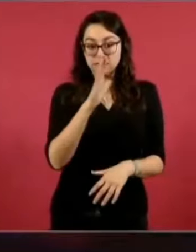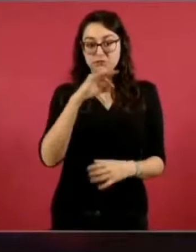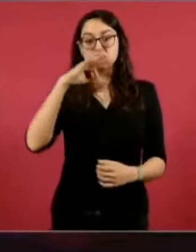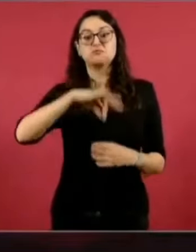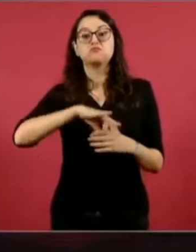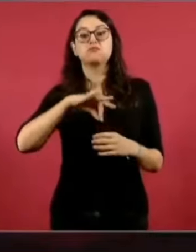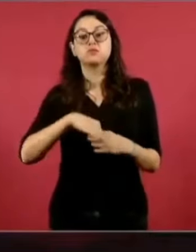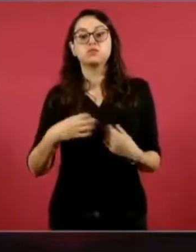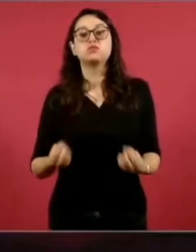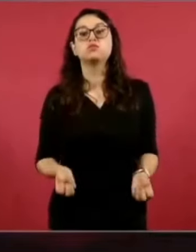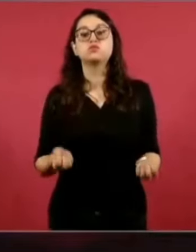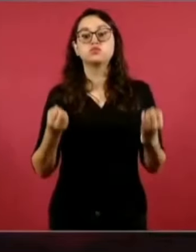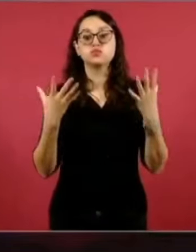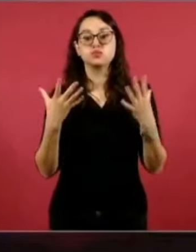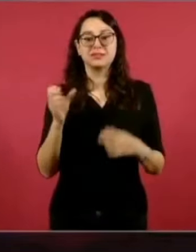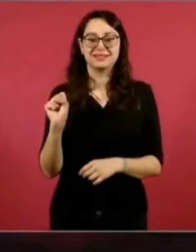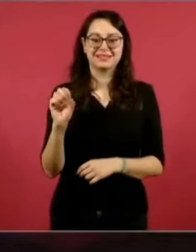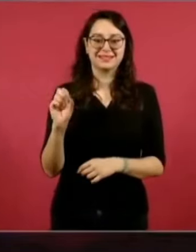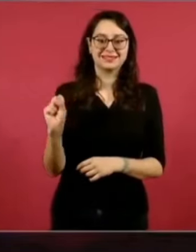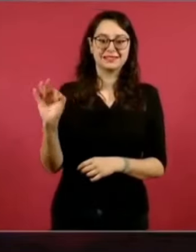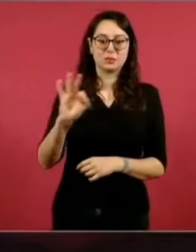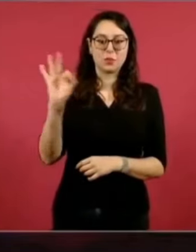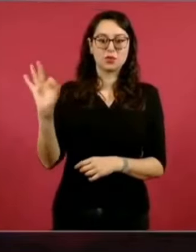Entonces, es para celebrar,